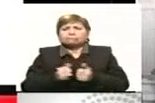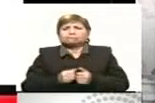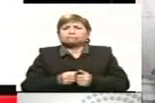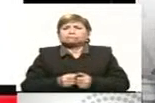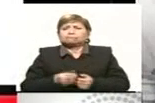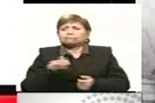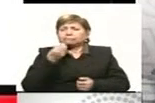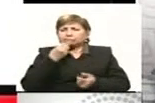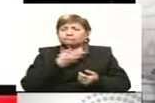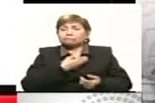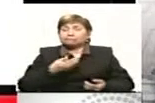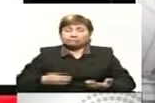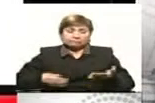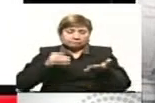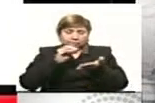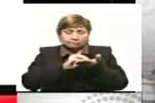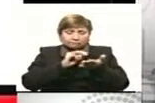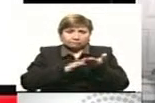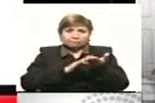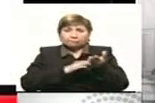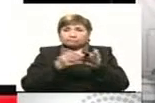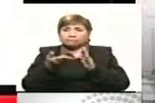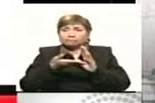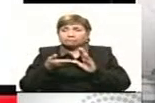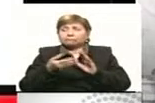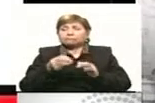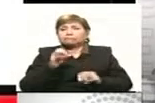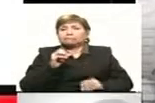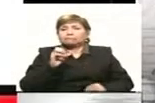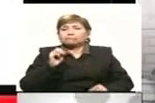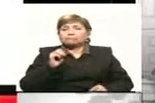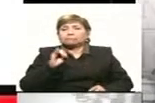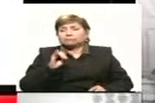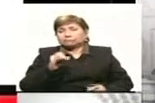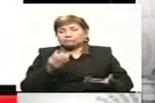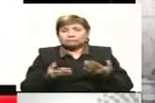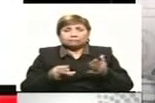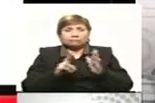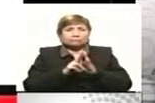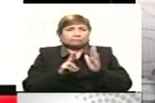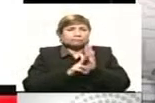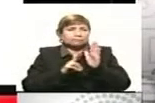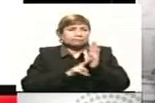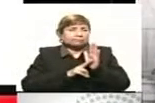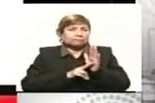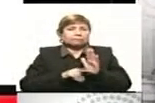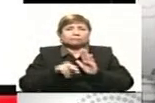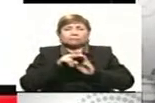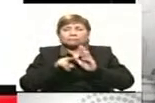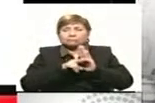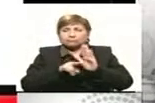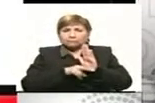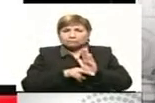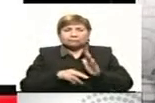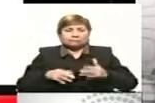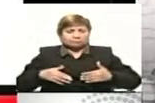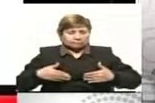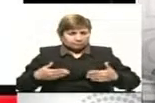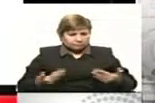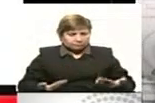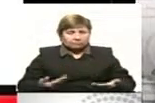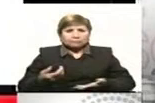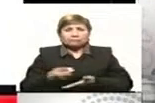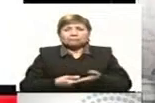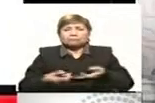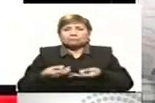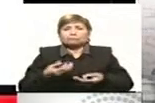Proveedores del Estado y eso lo administra la OCE, ¿no? Y tiene determinadas reglas y normas bajo las cuales uno puede registrarse como proveedor